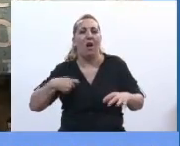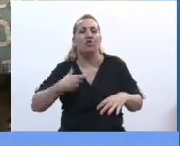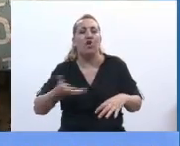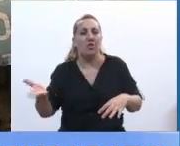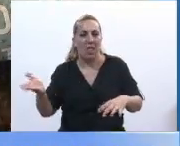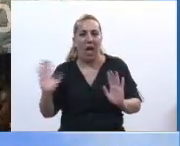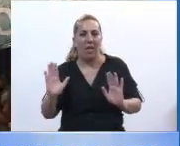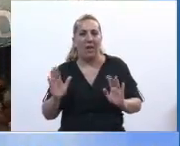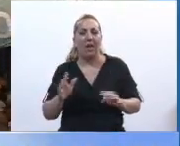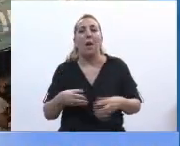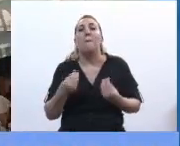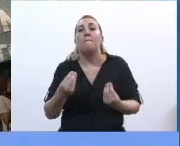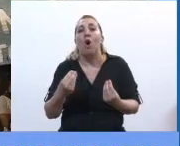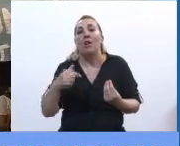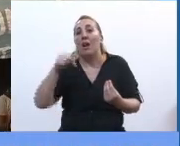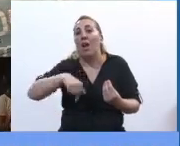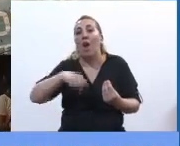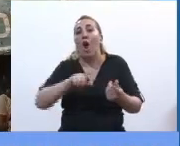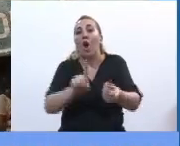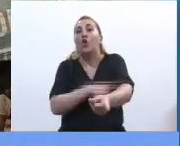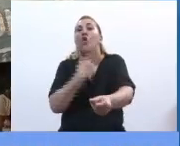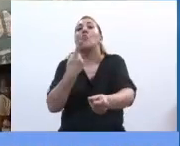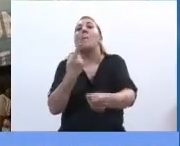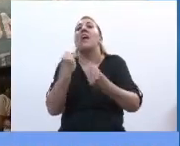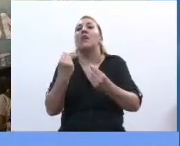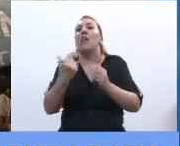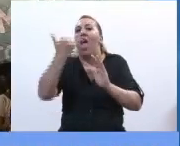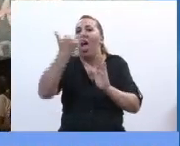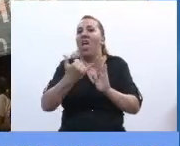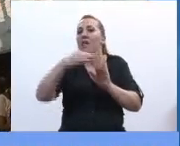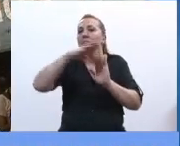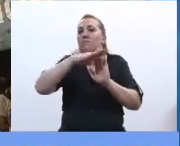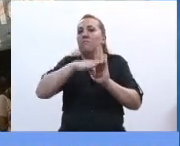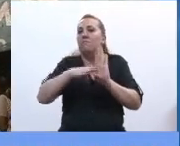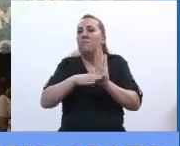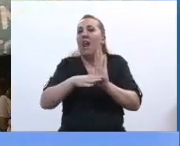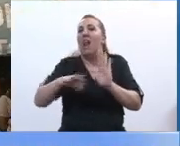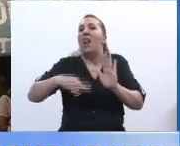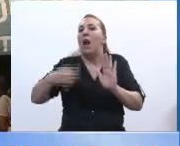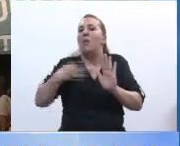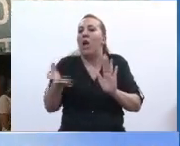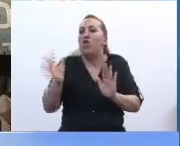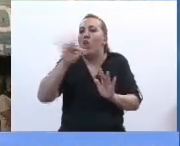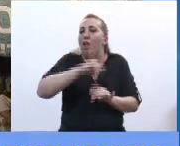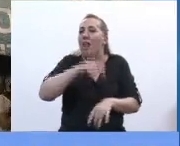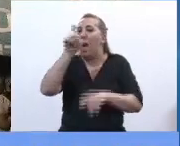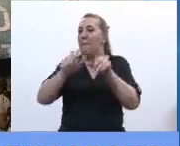porque en definitiva las costumbres es el conjunto de reglas que se aplican a la vida cotidiana y usan los ciudadanos